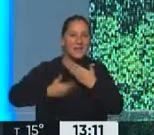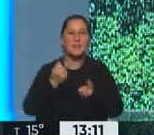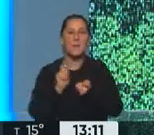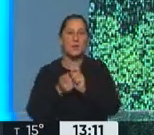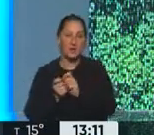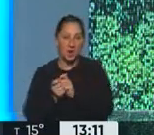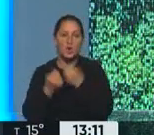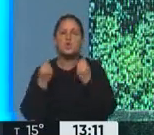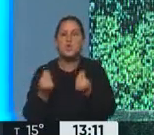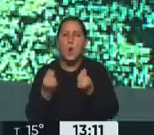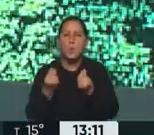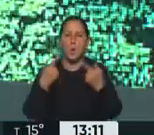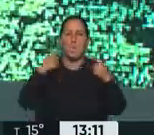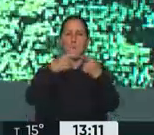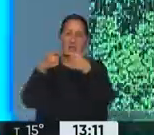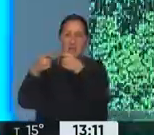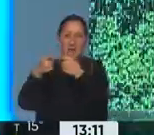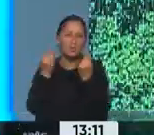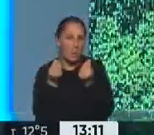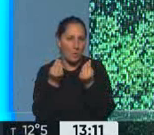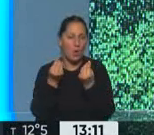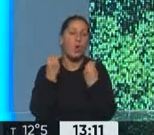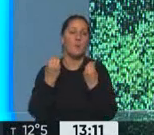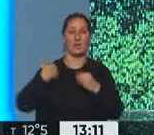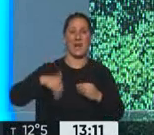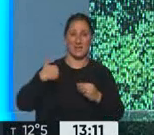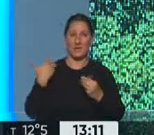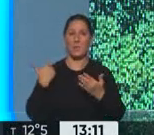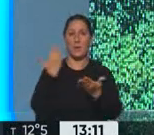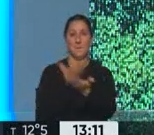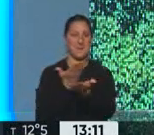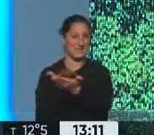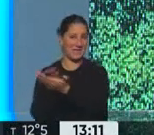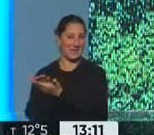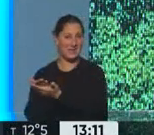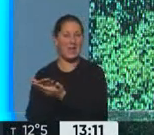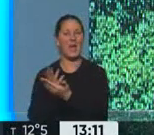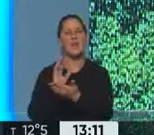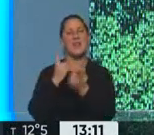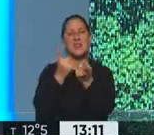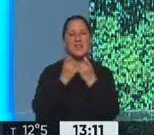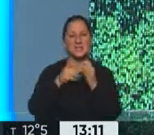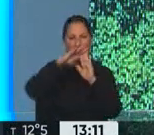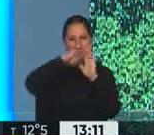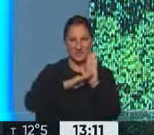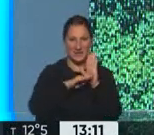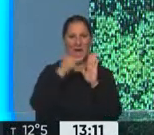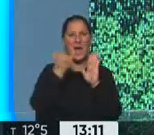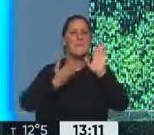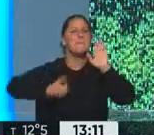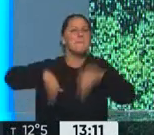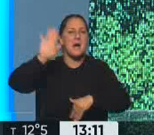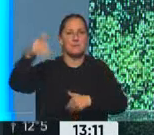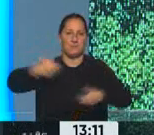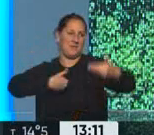a cómo siguen esas metas dada que argentina podría presentar una serie de requisitos en cuanto a que hay una mayor demanda